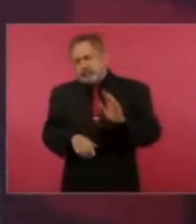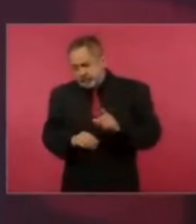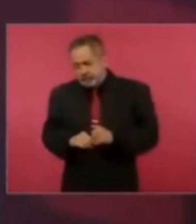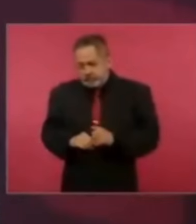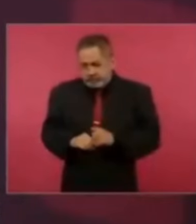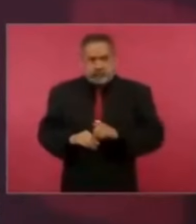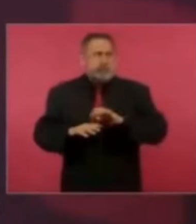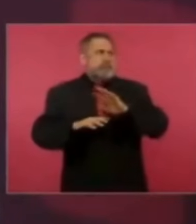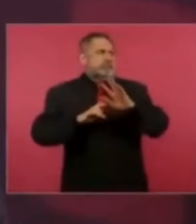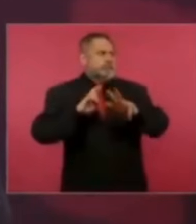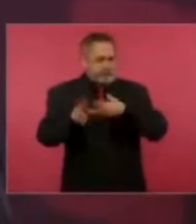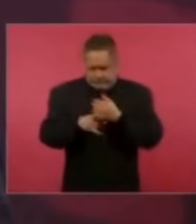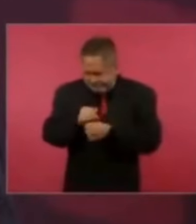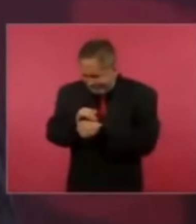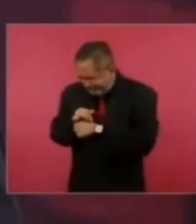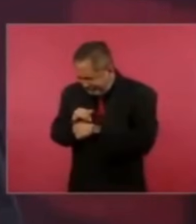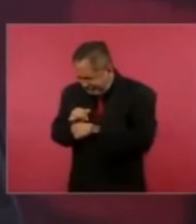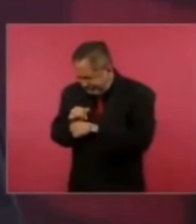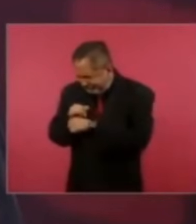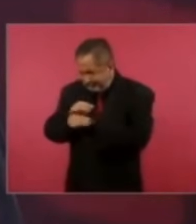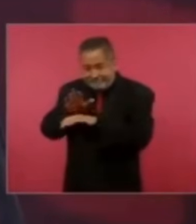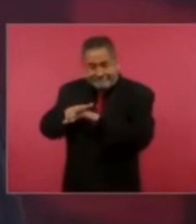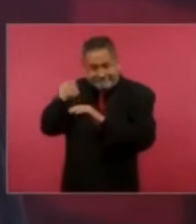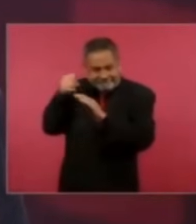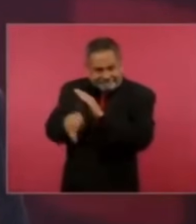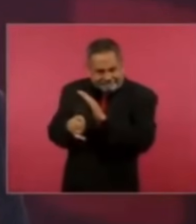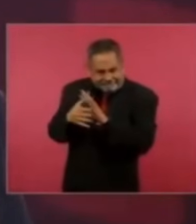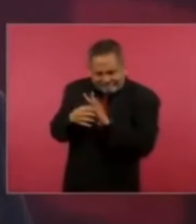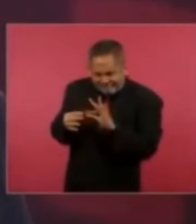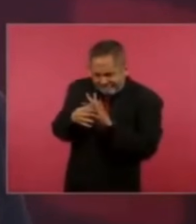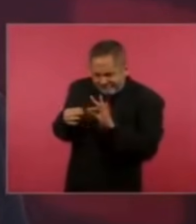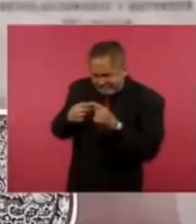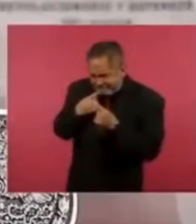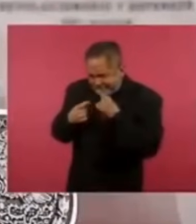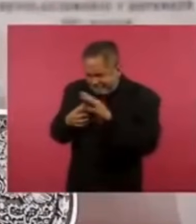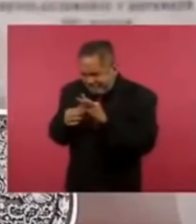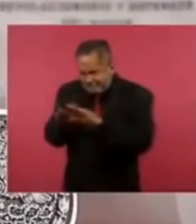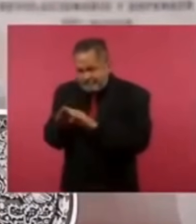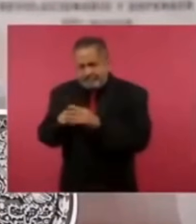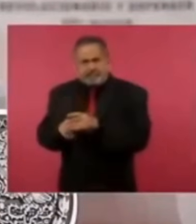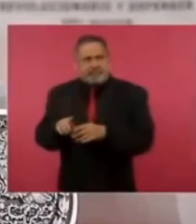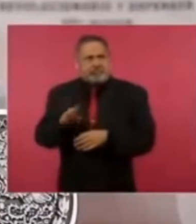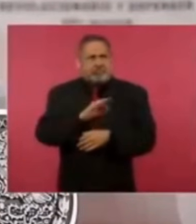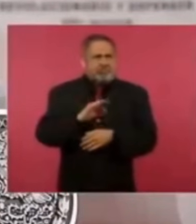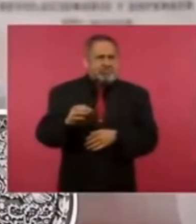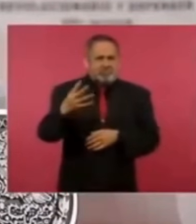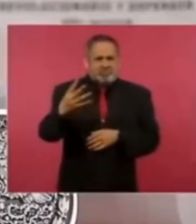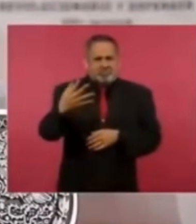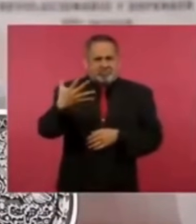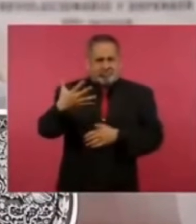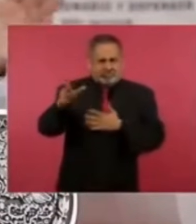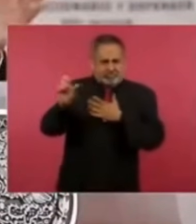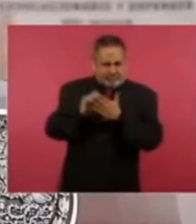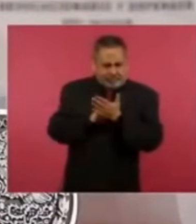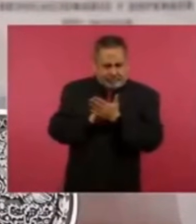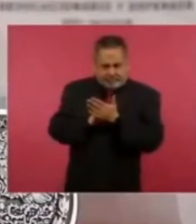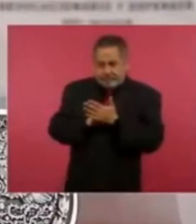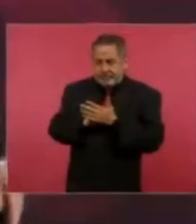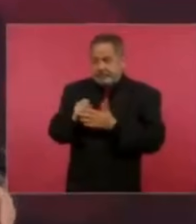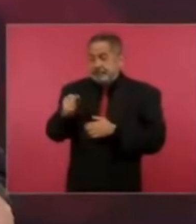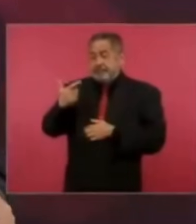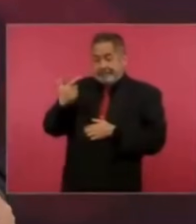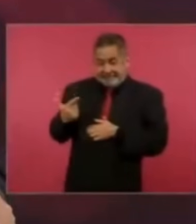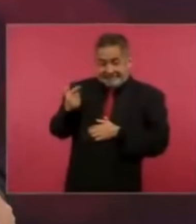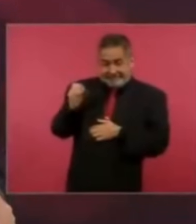una investigación que se lleva aproximadamente 4 o 5 meses. Esto ocurre el 7